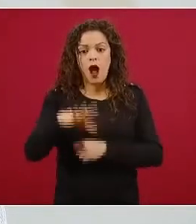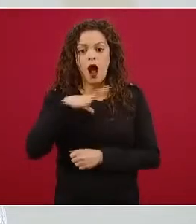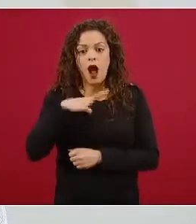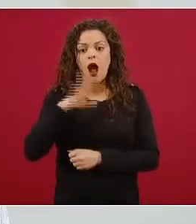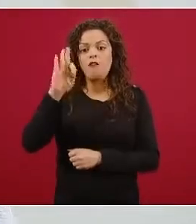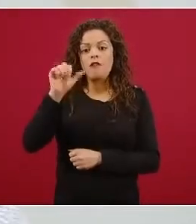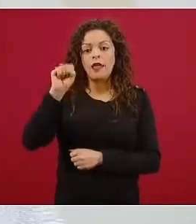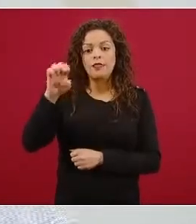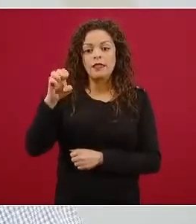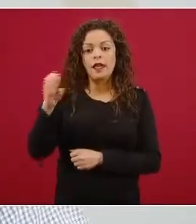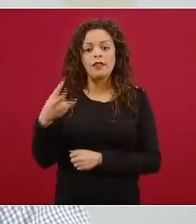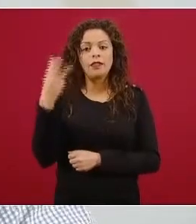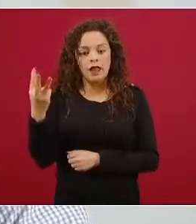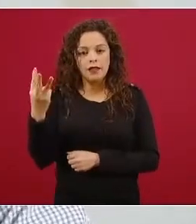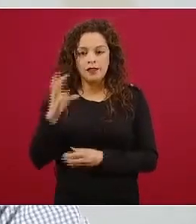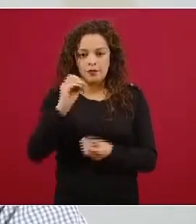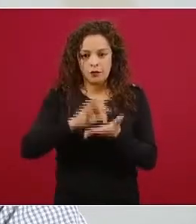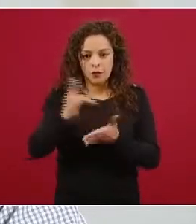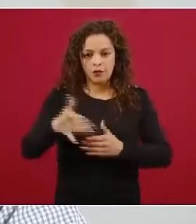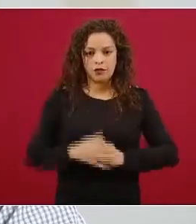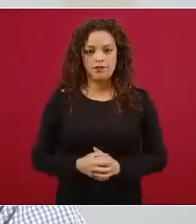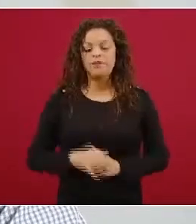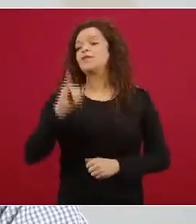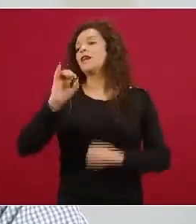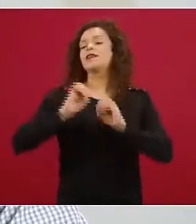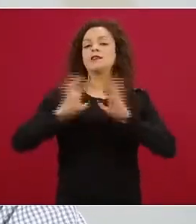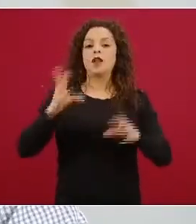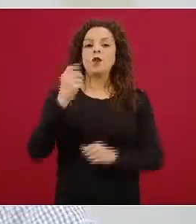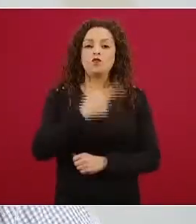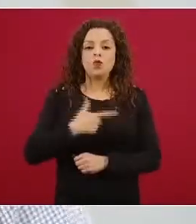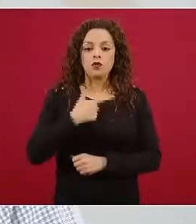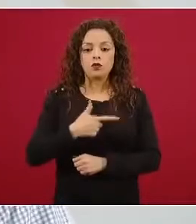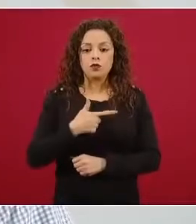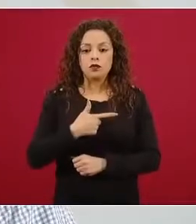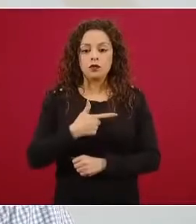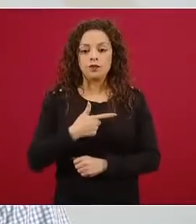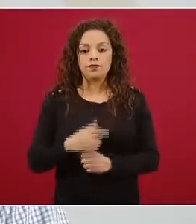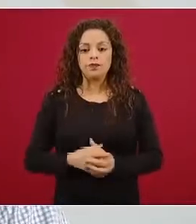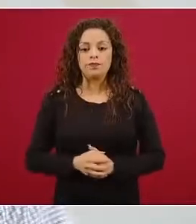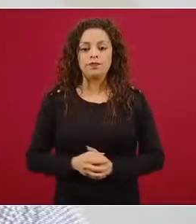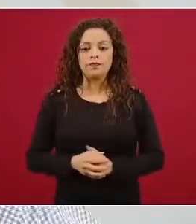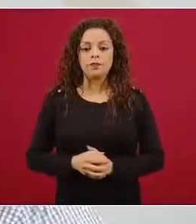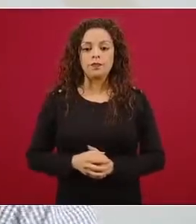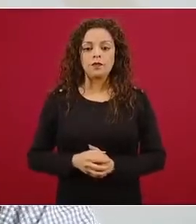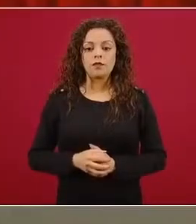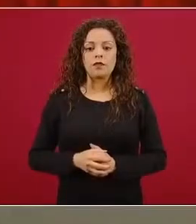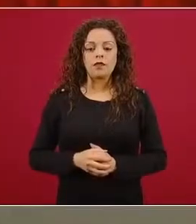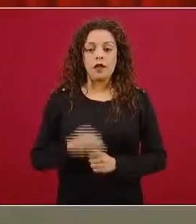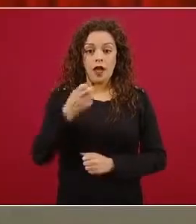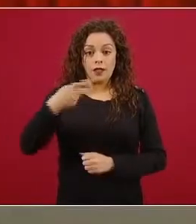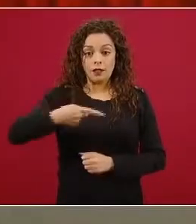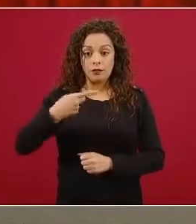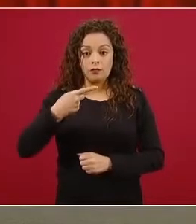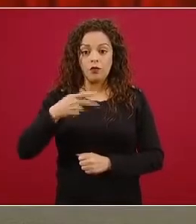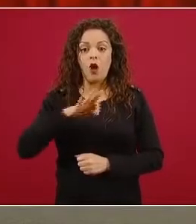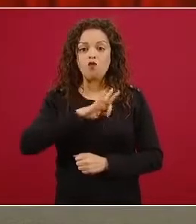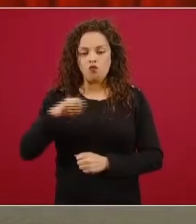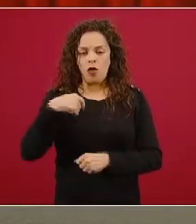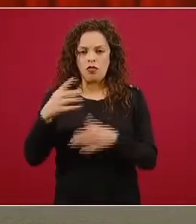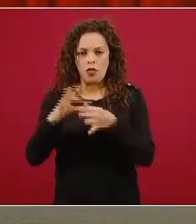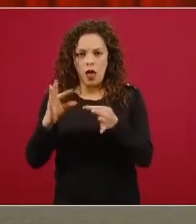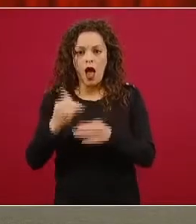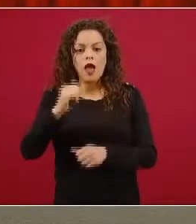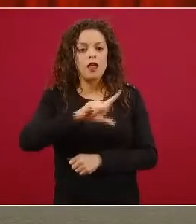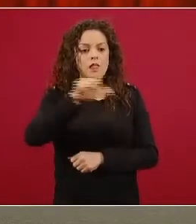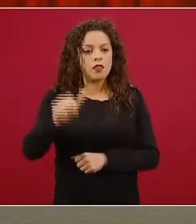Gracias. Claro, con mucho gusto, y de seguro es una pregunta que podrá complementar el doctor López-Gatell, que es un especialista también en